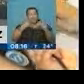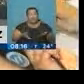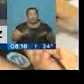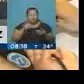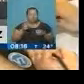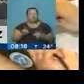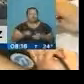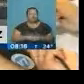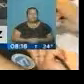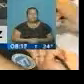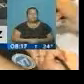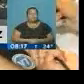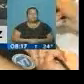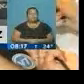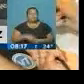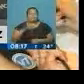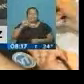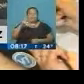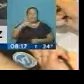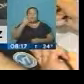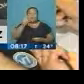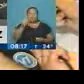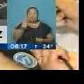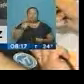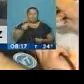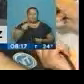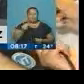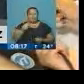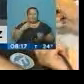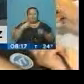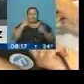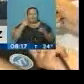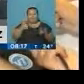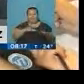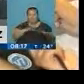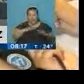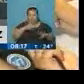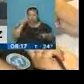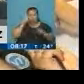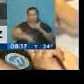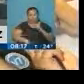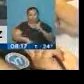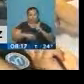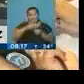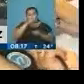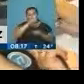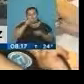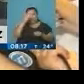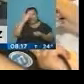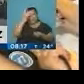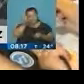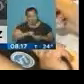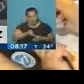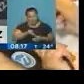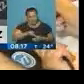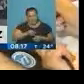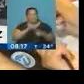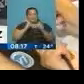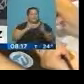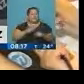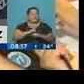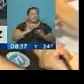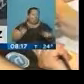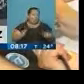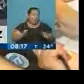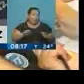hizo ese DNU es producir esa situación, ese corte, la detracción del 15%, que además es